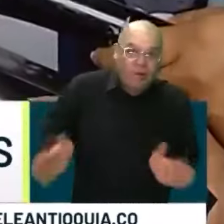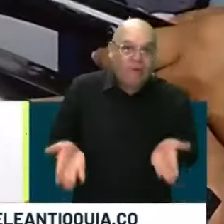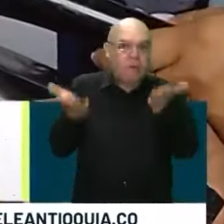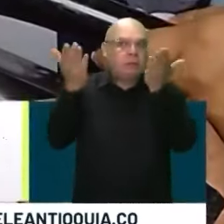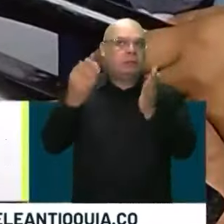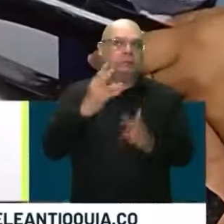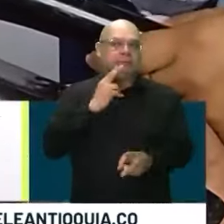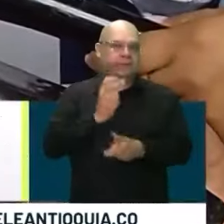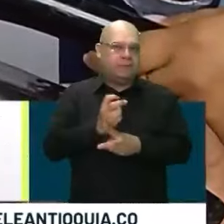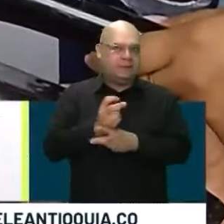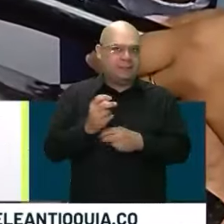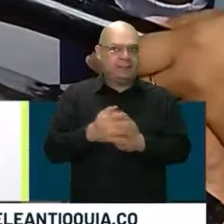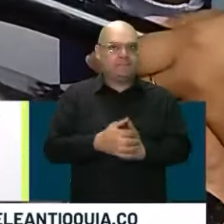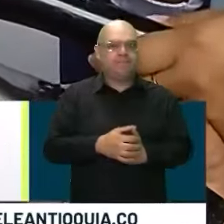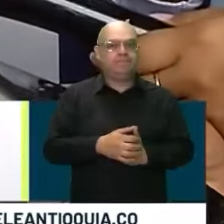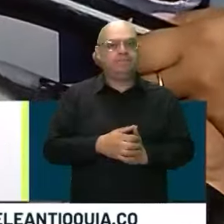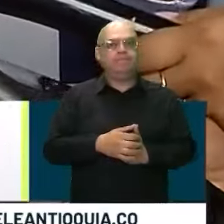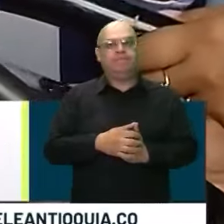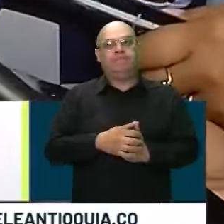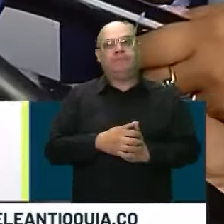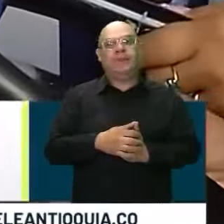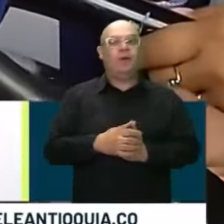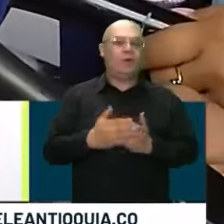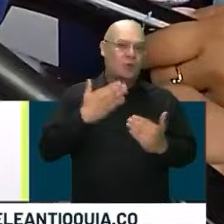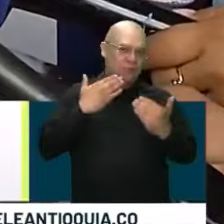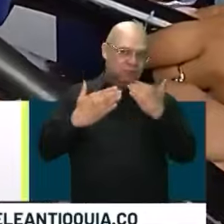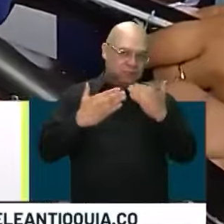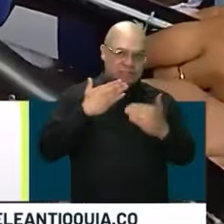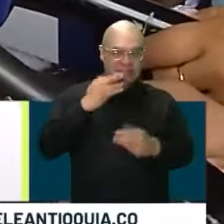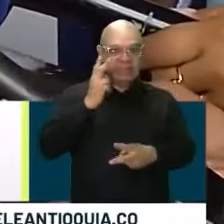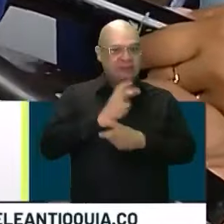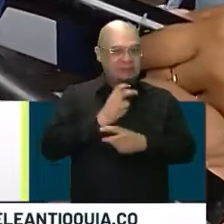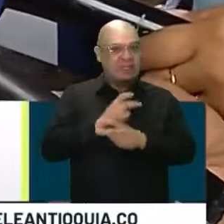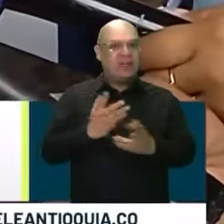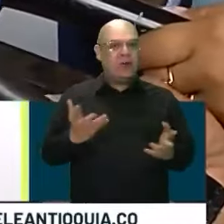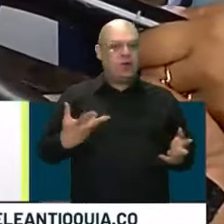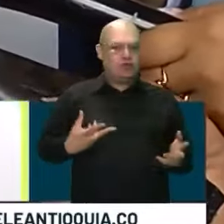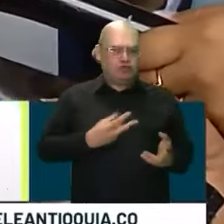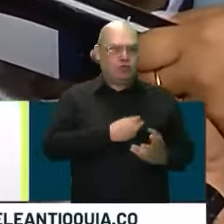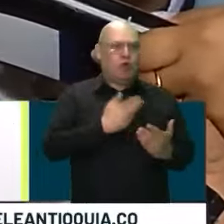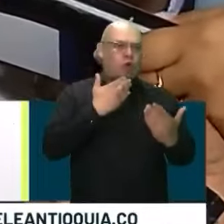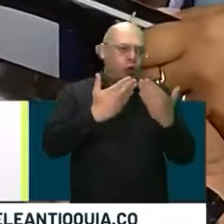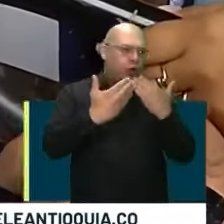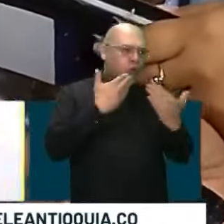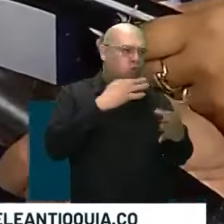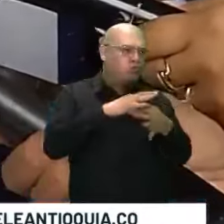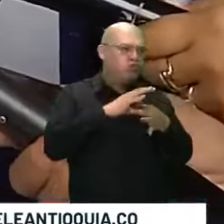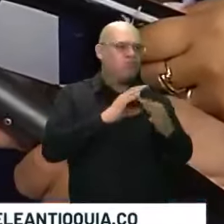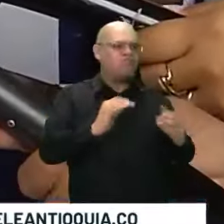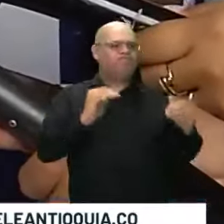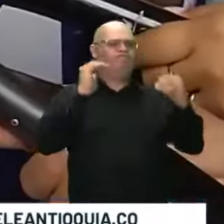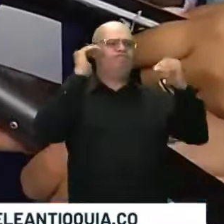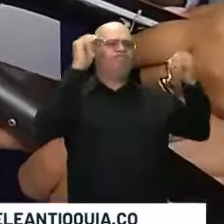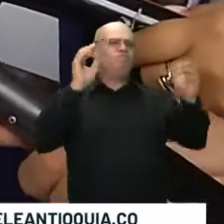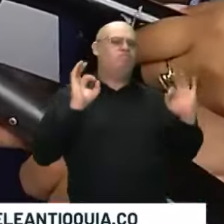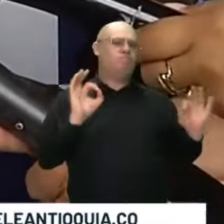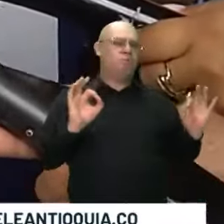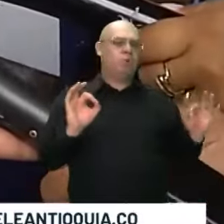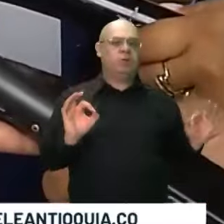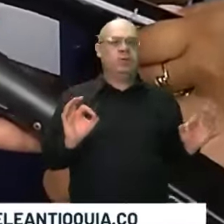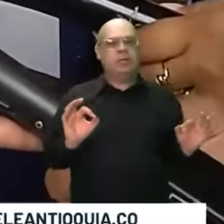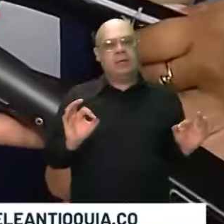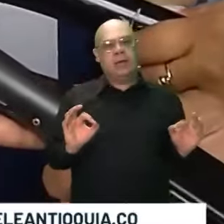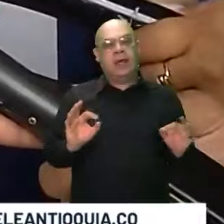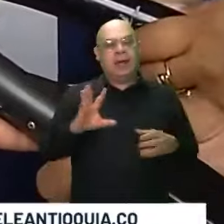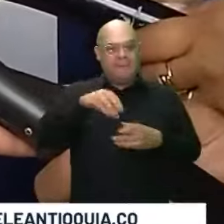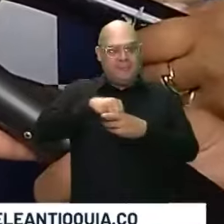La confianza se nos va a tomar tiempo recuperar. Nosotros teníamos unos niveles de confianza muy altos en la institucionalidad